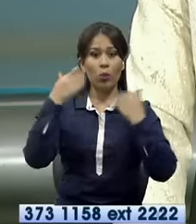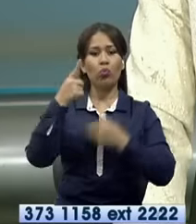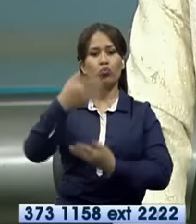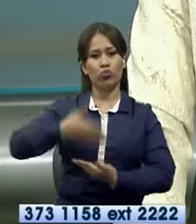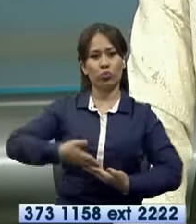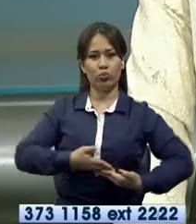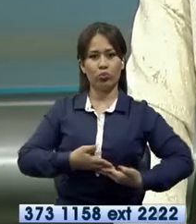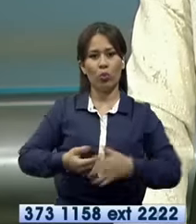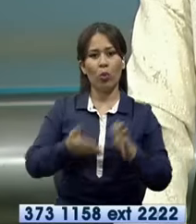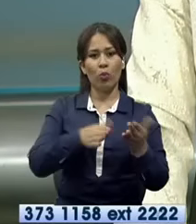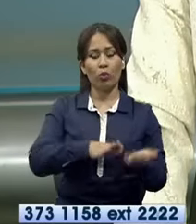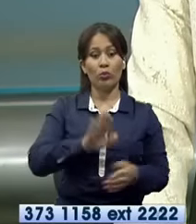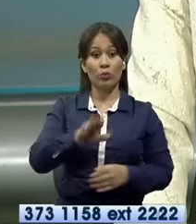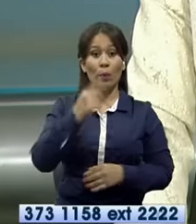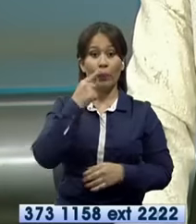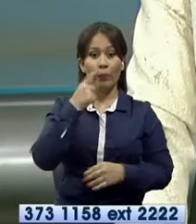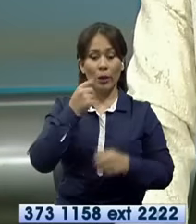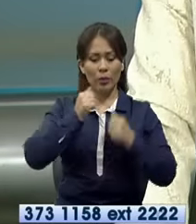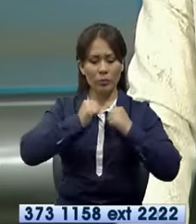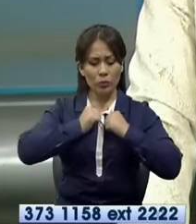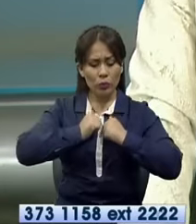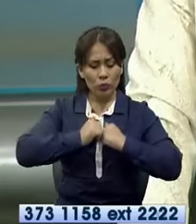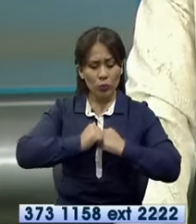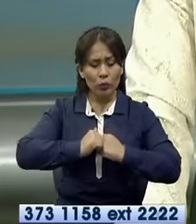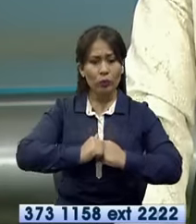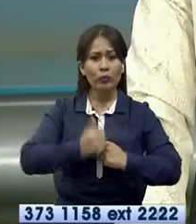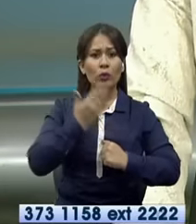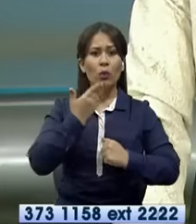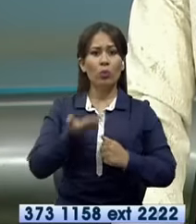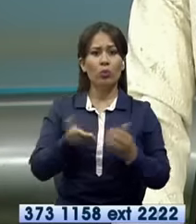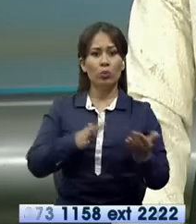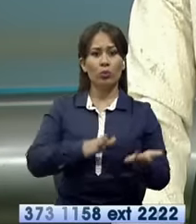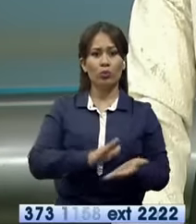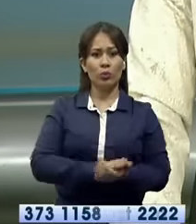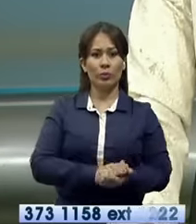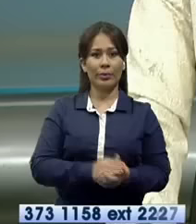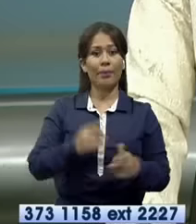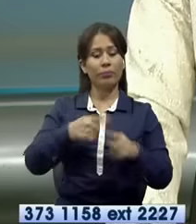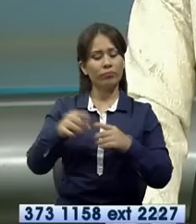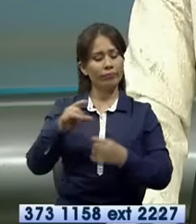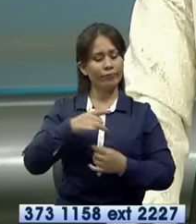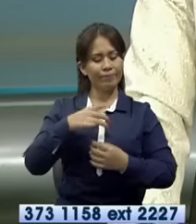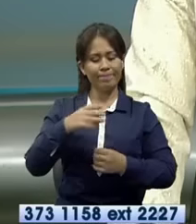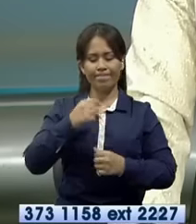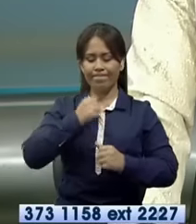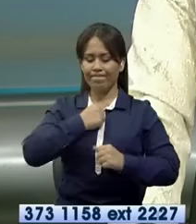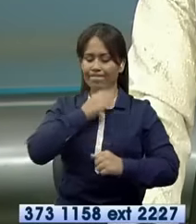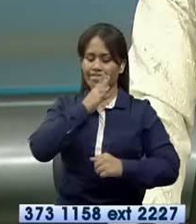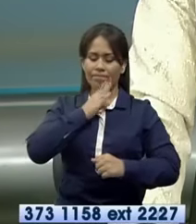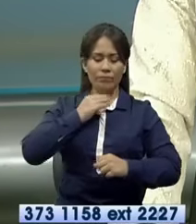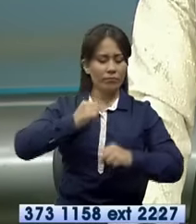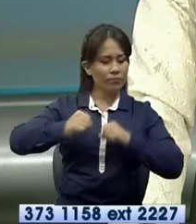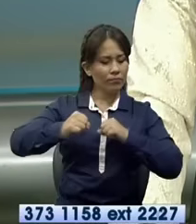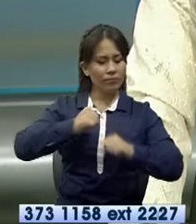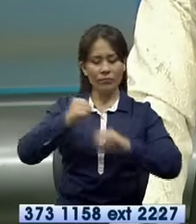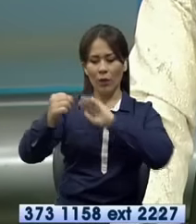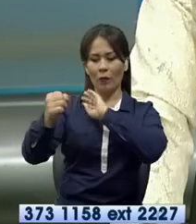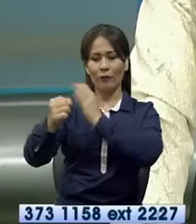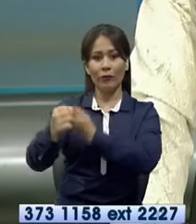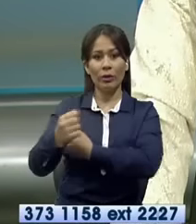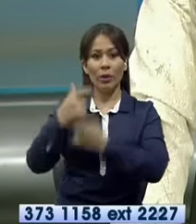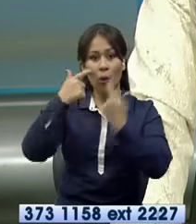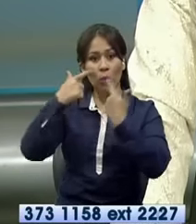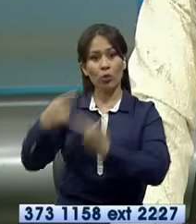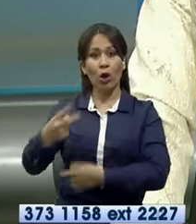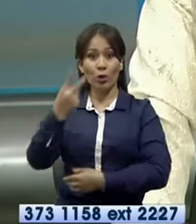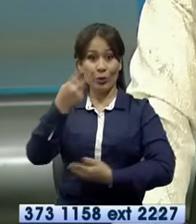padres están desconsolados por su inesperada partida. Sin embargo, en medio del dolor, dicen sacar fuerzas para velar por los 2 angelitos